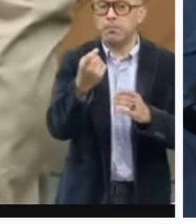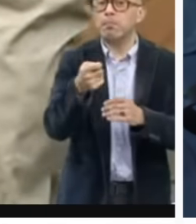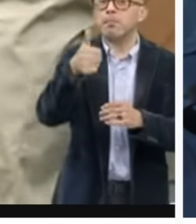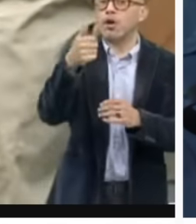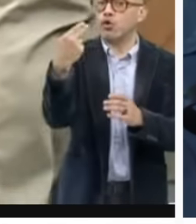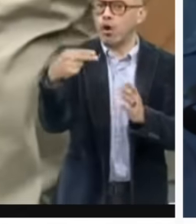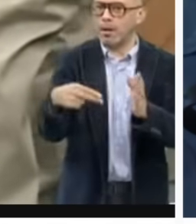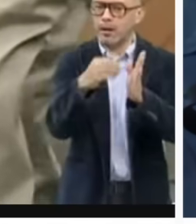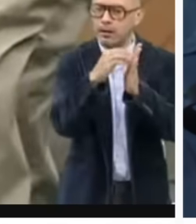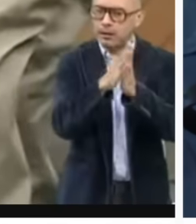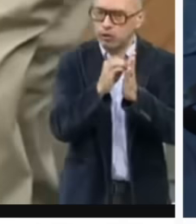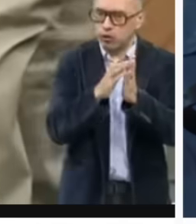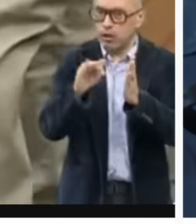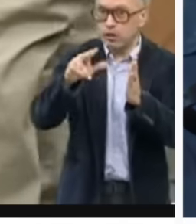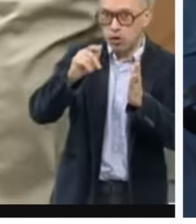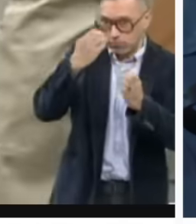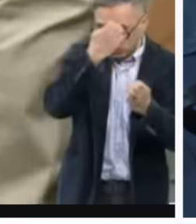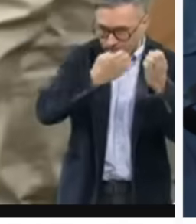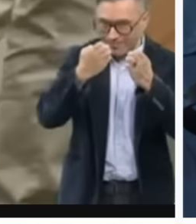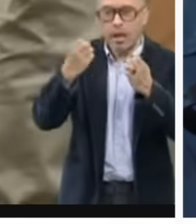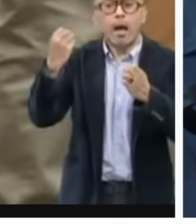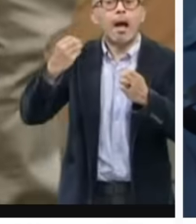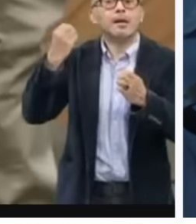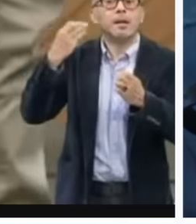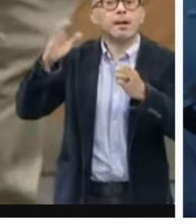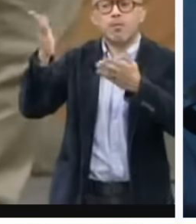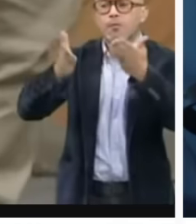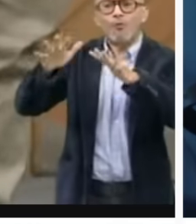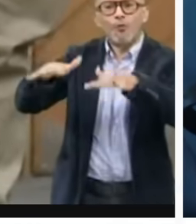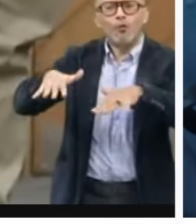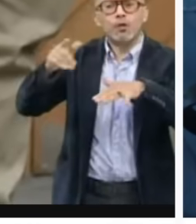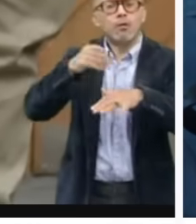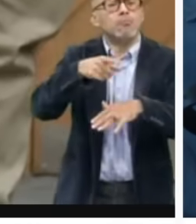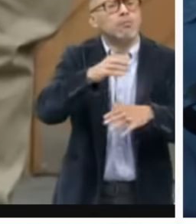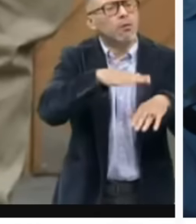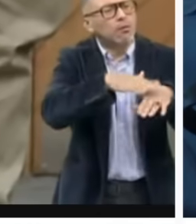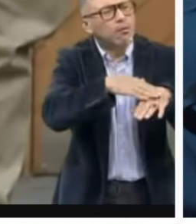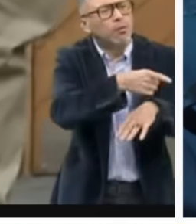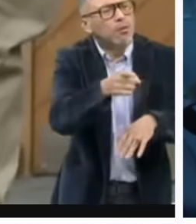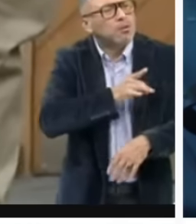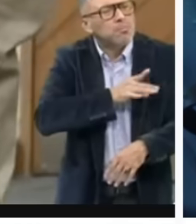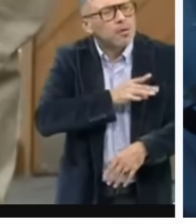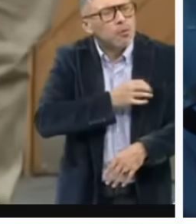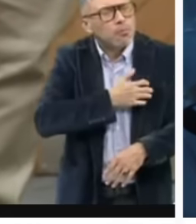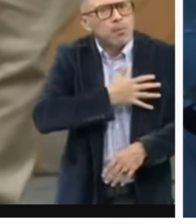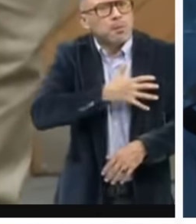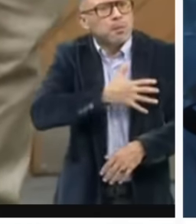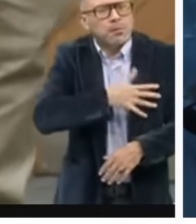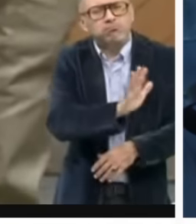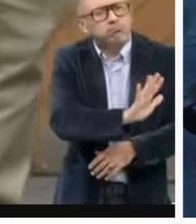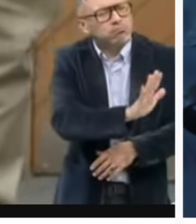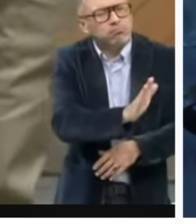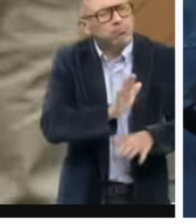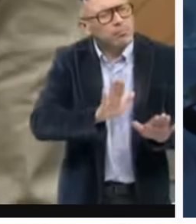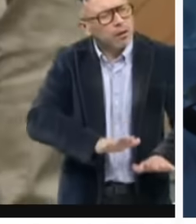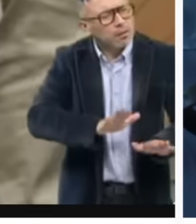se aprueba en una asamblea y, reitero, no tengan miedo, no pasa nada, ¿sí? Mejor volteen a ver hacia el Servicio